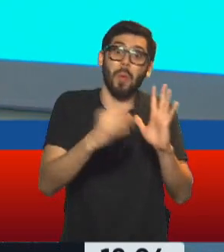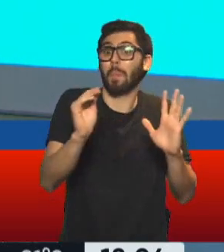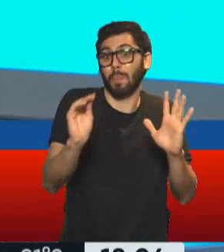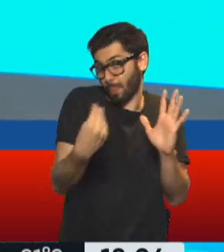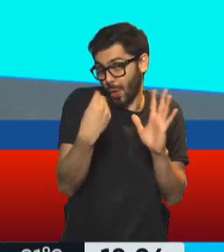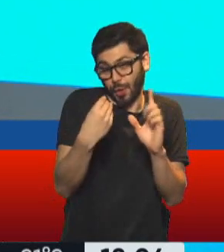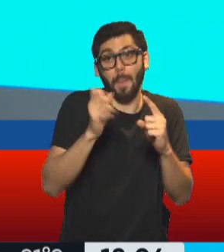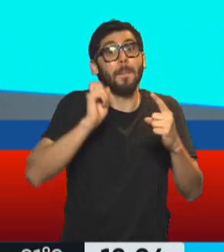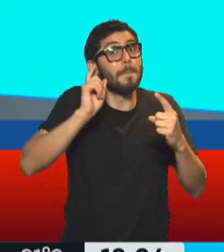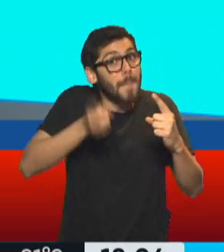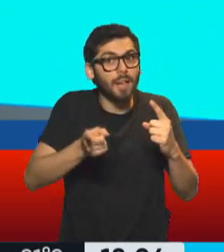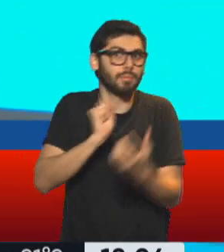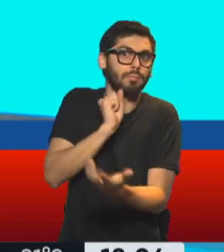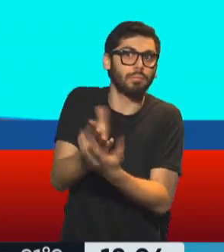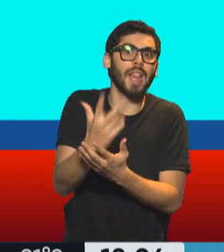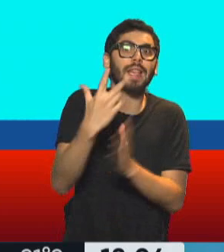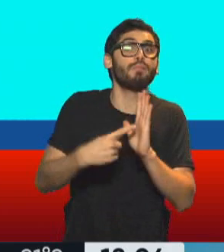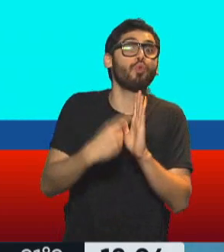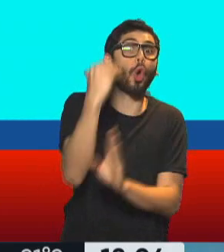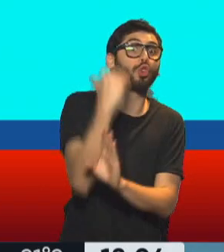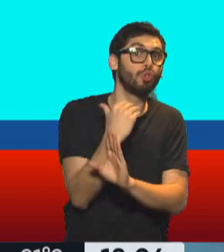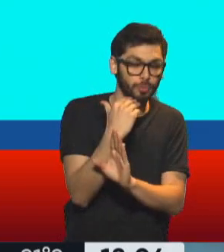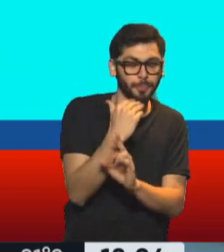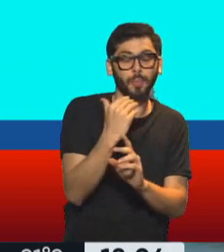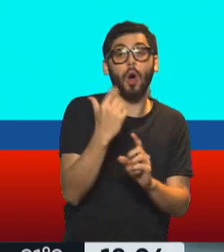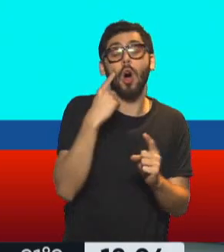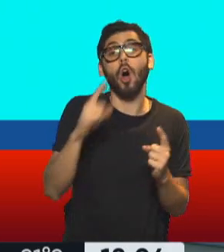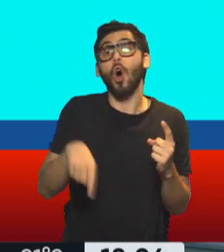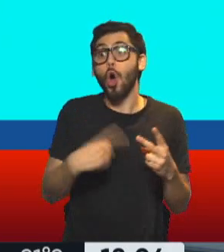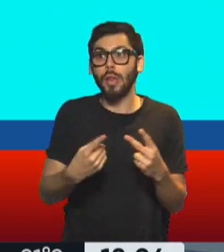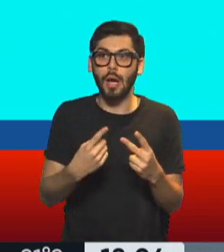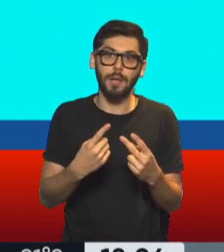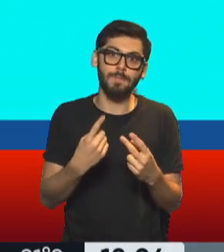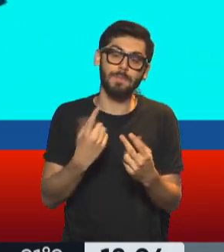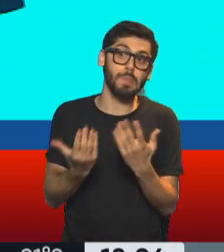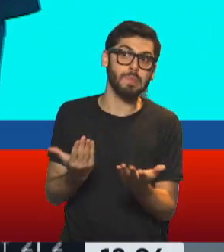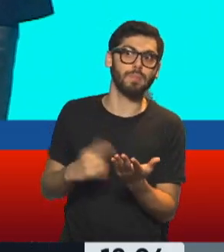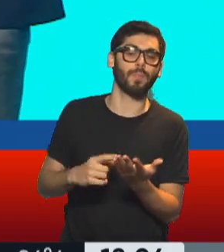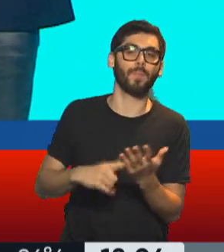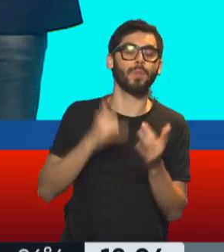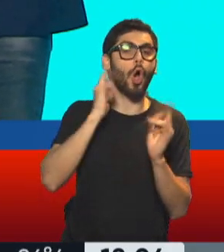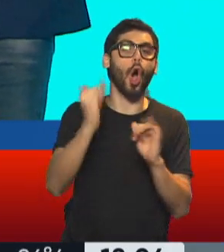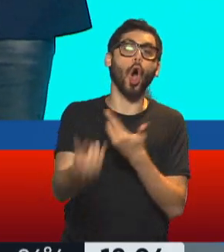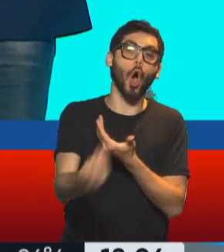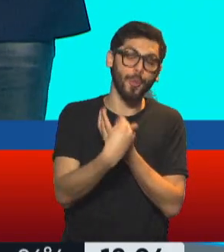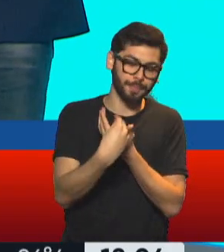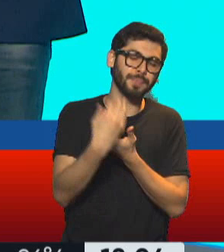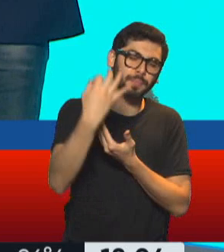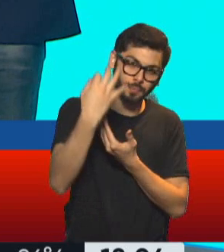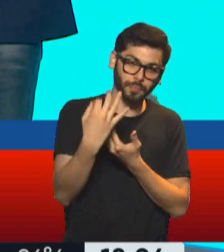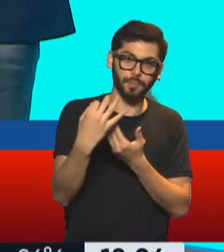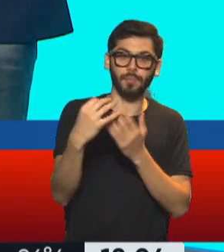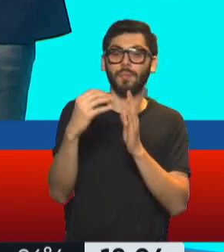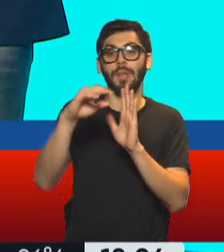de posiciones. Y la otra, jugar con juveniles, porque se lo van a permitir, más allá de esos 36 que